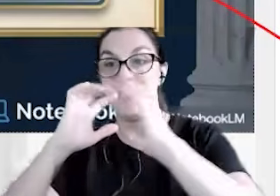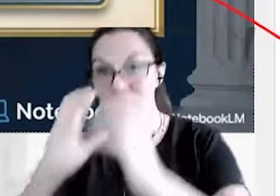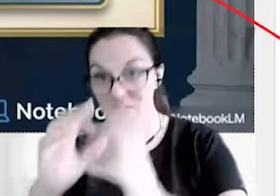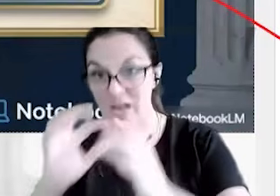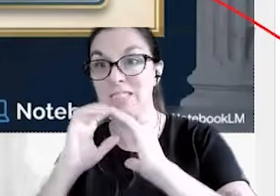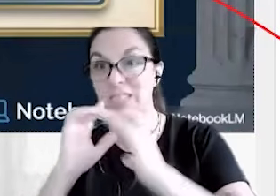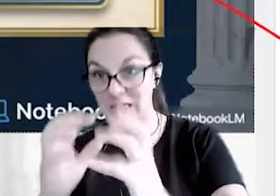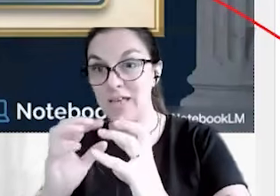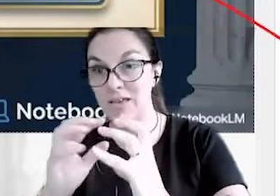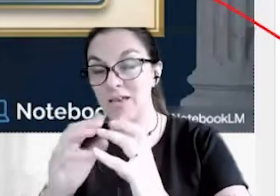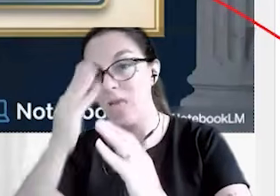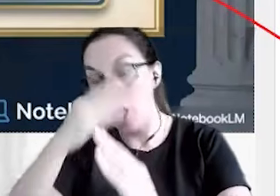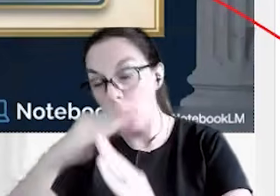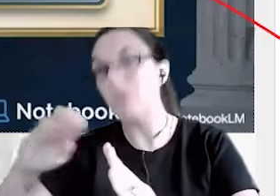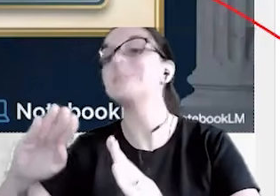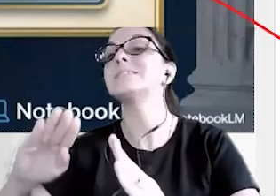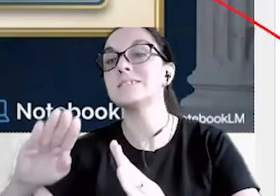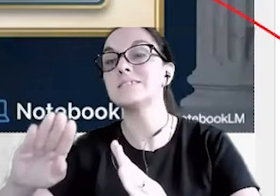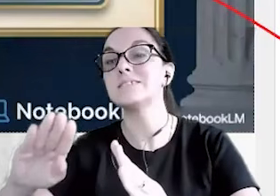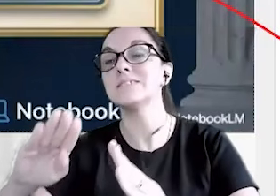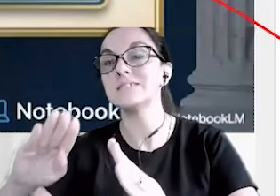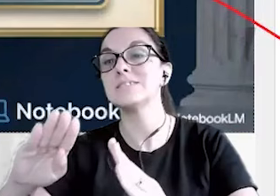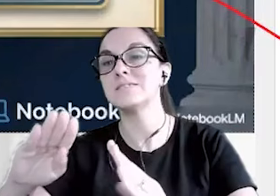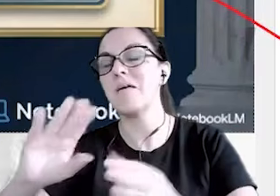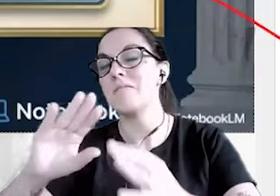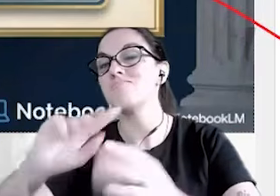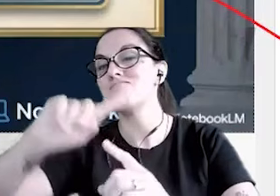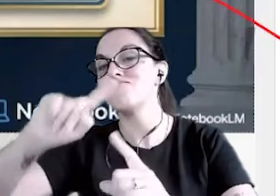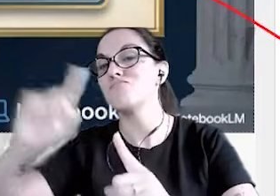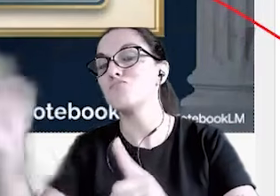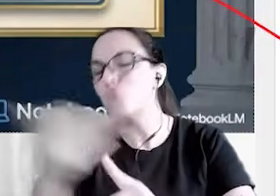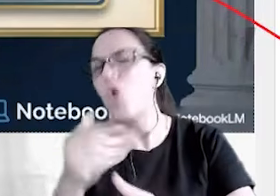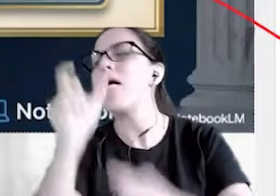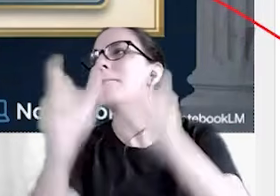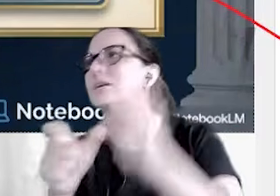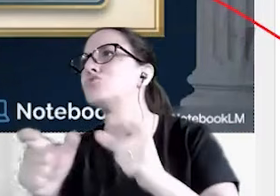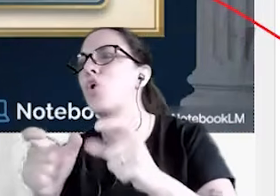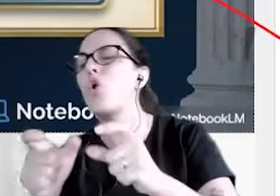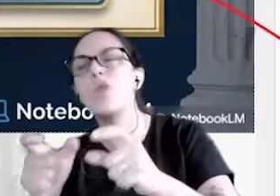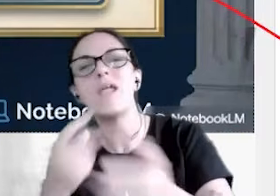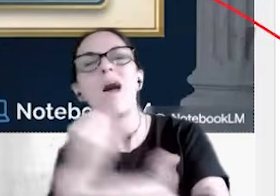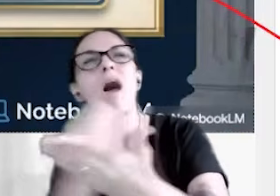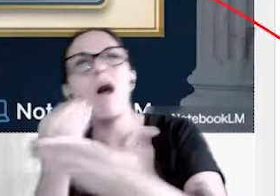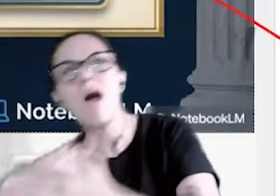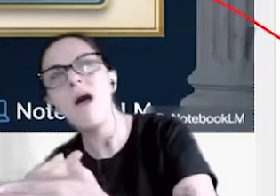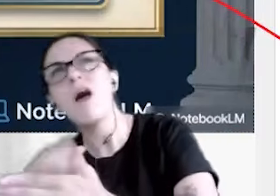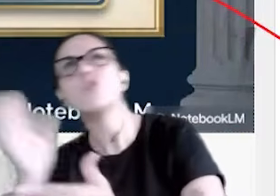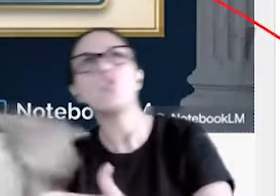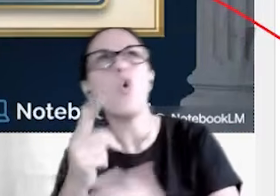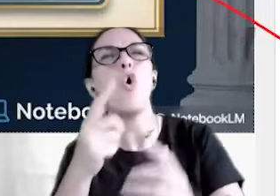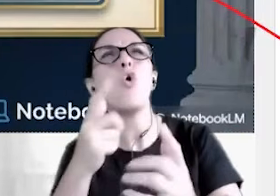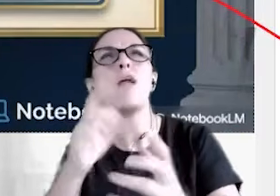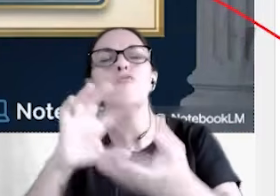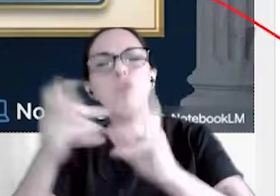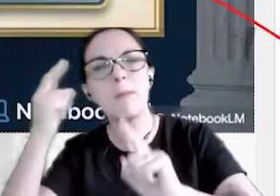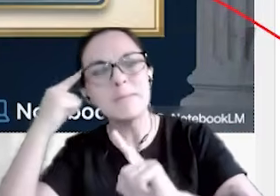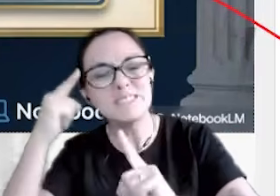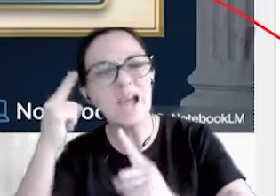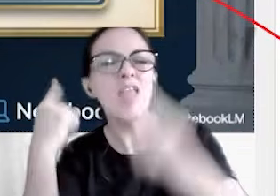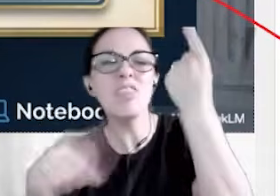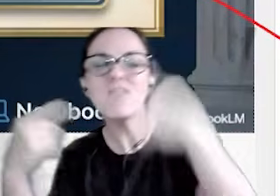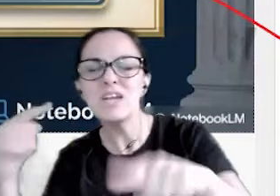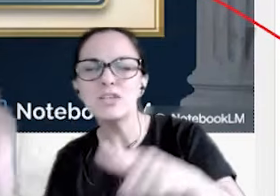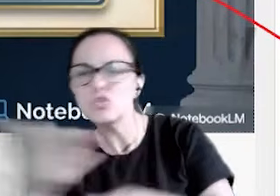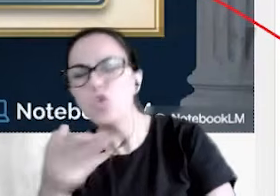se llega al pleno ejercicio de la democracia porque todas las voces están encontradas. Y ahí, inclusive, no se